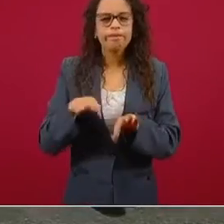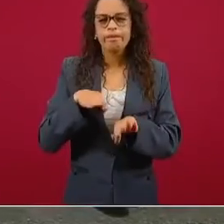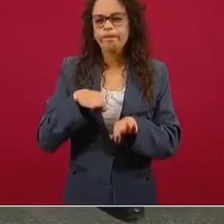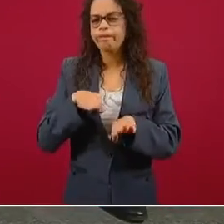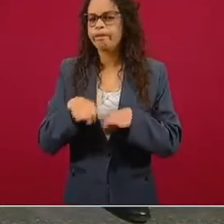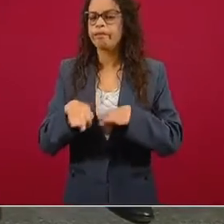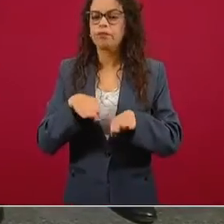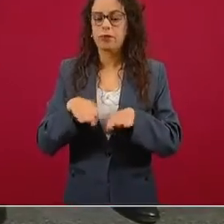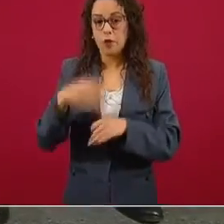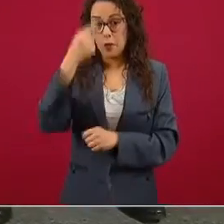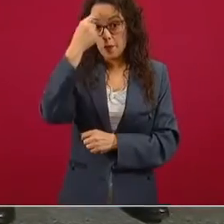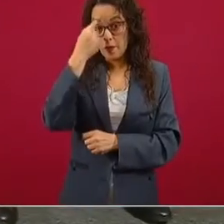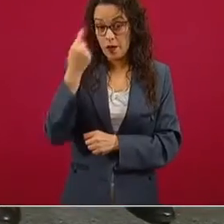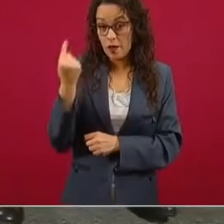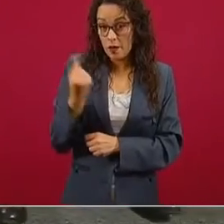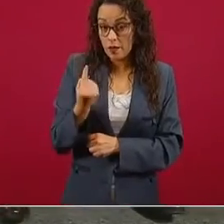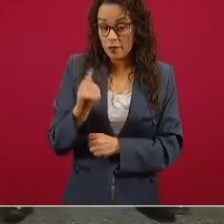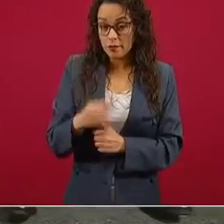para